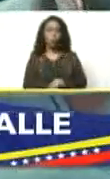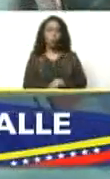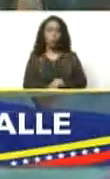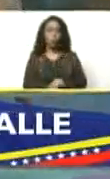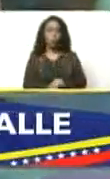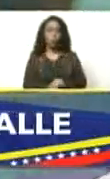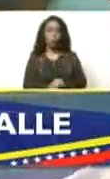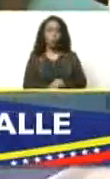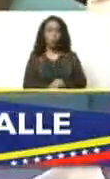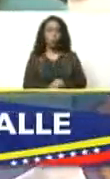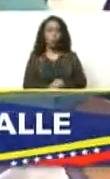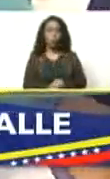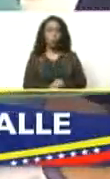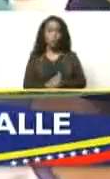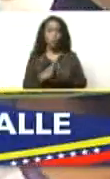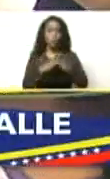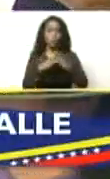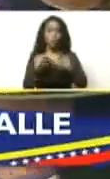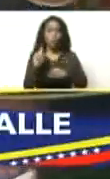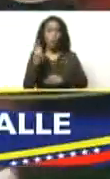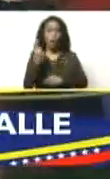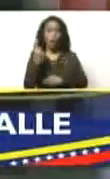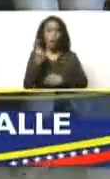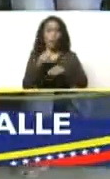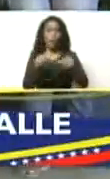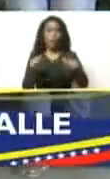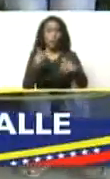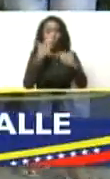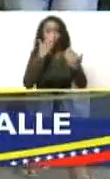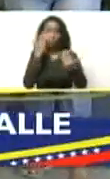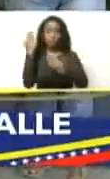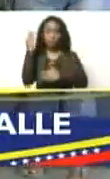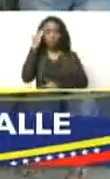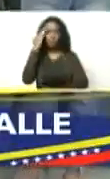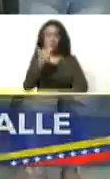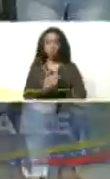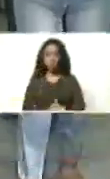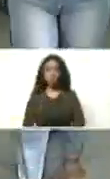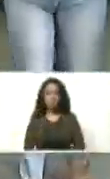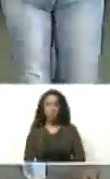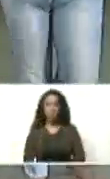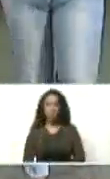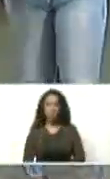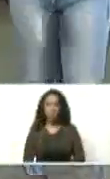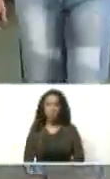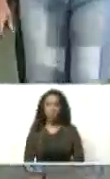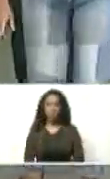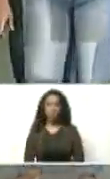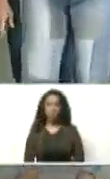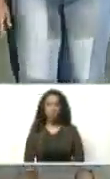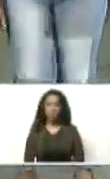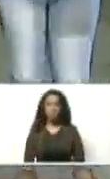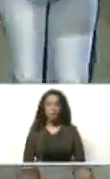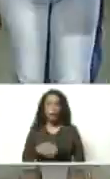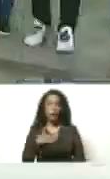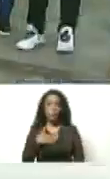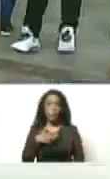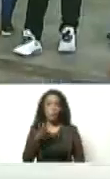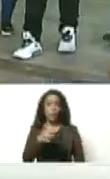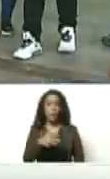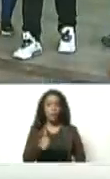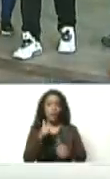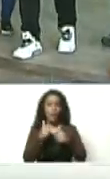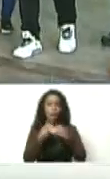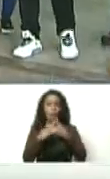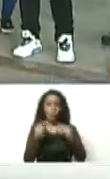con todos los ejes territoriales. Adelante, mi comandante. Bueno, me parece muy bien. Mi saludo a toda la gente